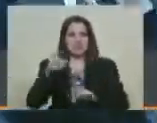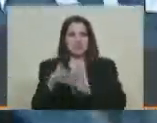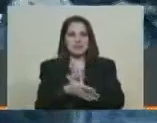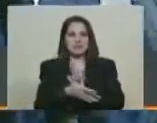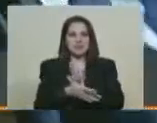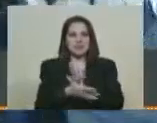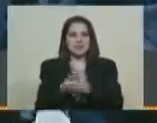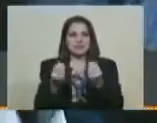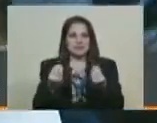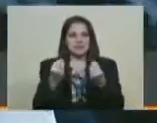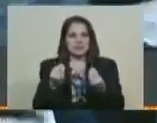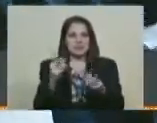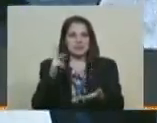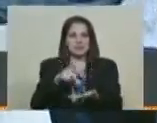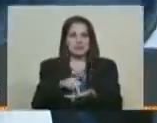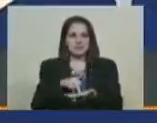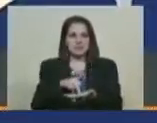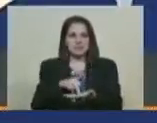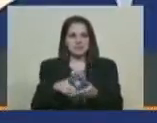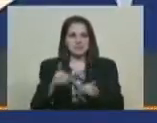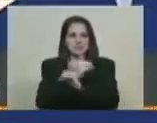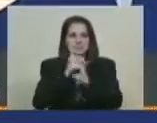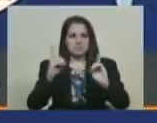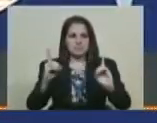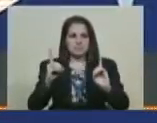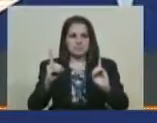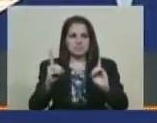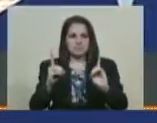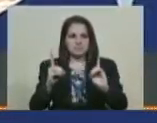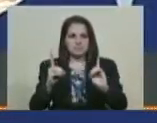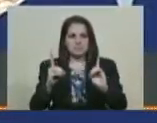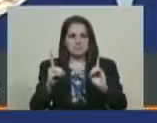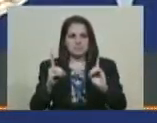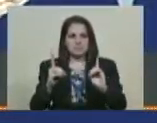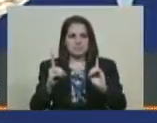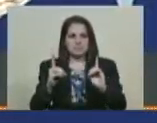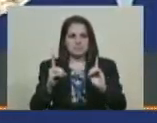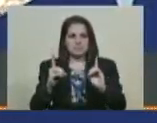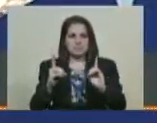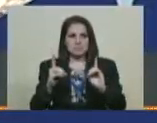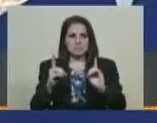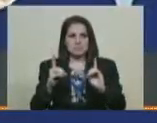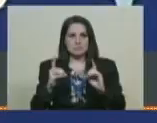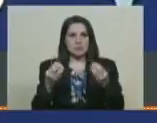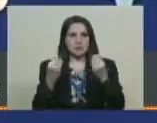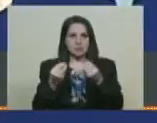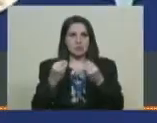Es una idea maravillosa. Democracia, elecciones, voto popular.